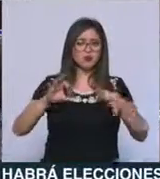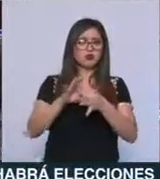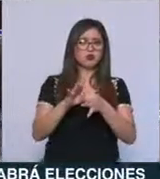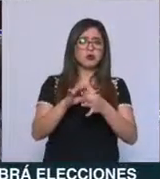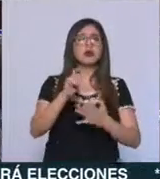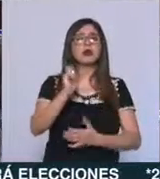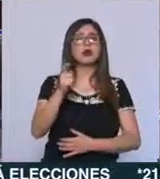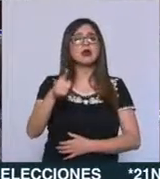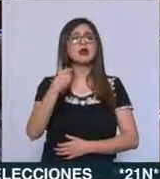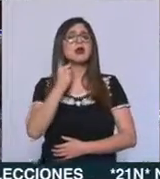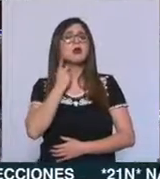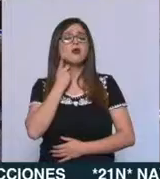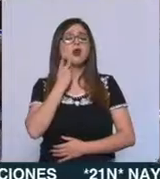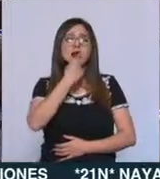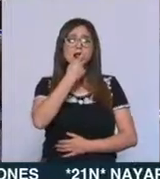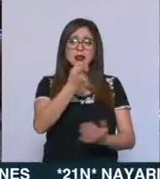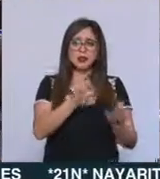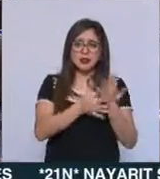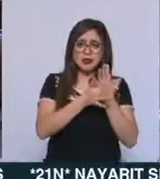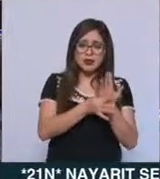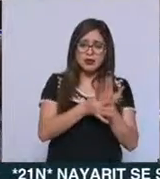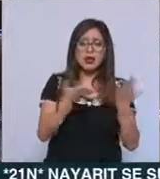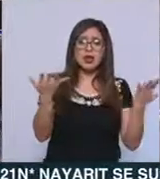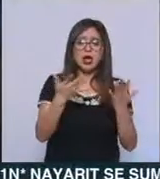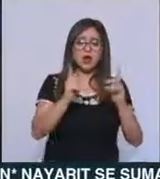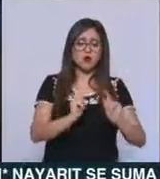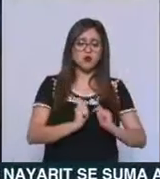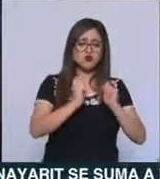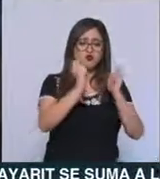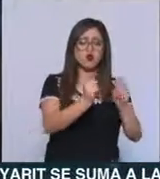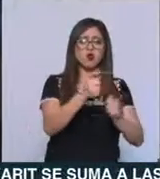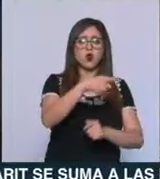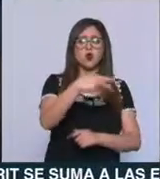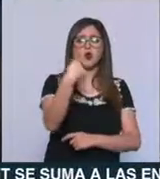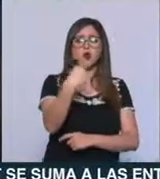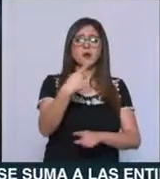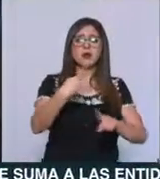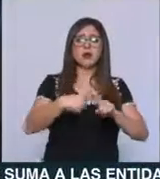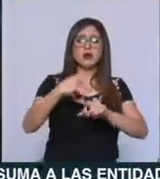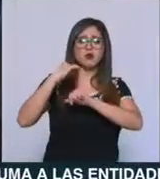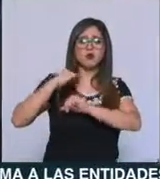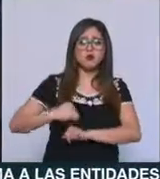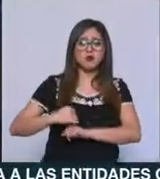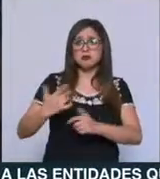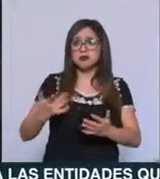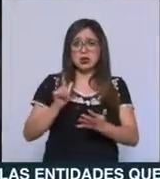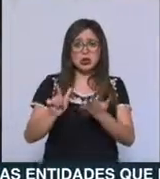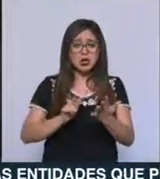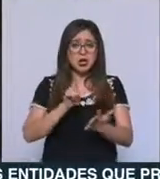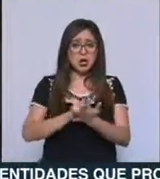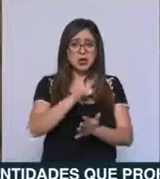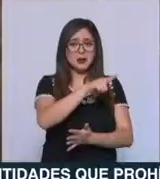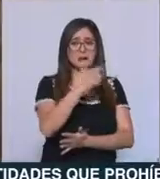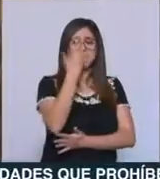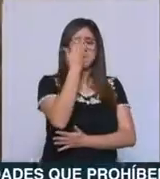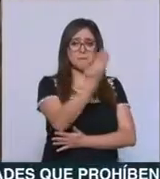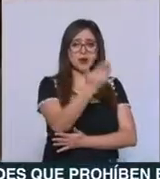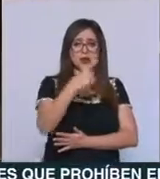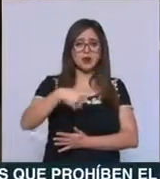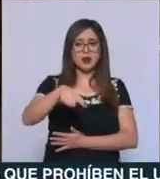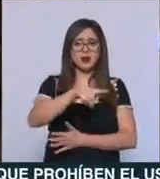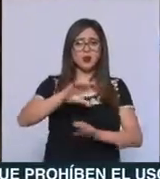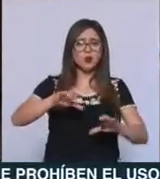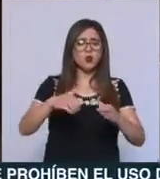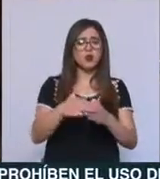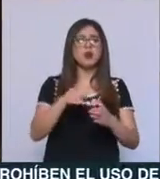que diputados señalaron que se están realizando nombramientos al margen de la ley que requieren la opinión del legislativo. Tal es el